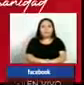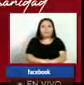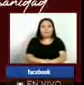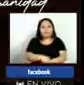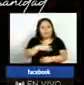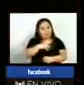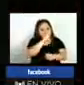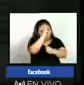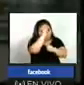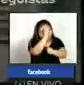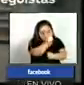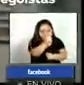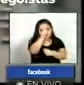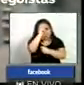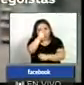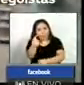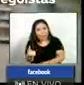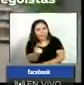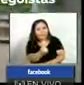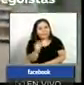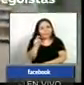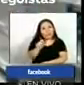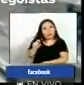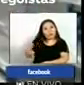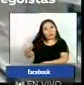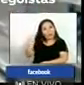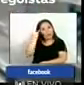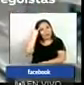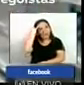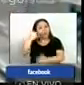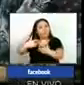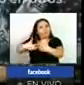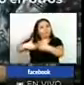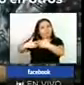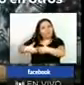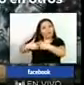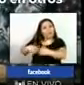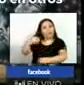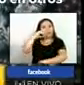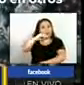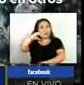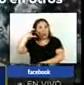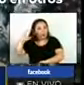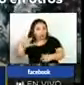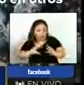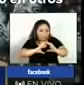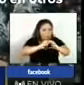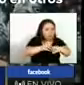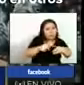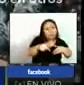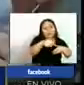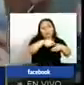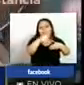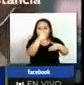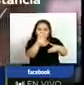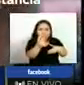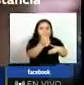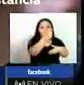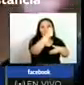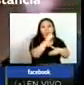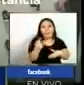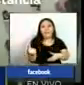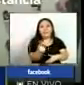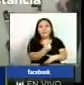dedicado a la humanidad es una iniciativa de Coca-Cola que busca generar un movimiento para recobrar el optimismo en la